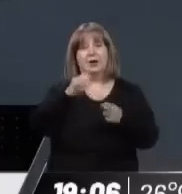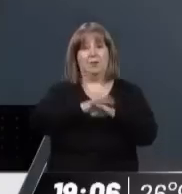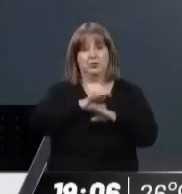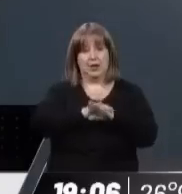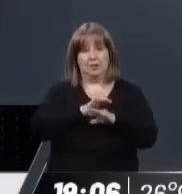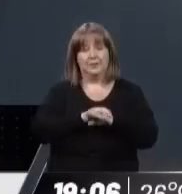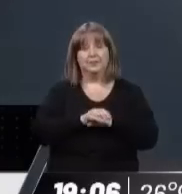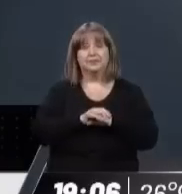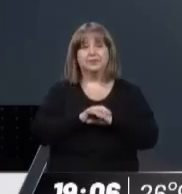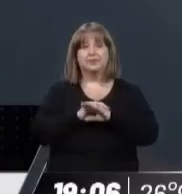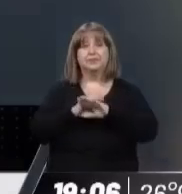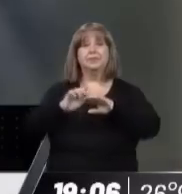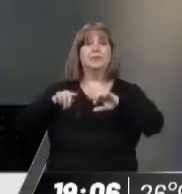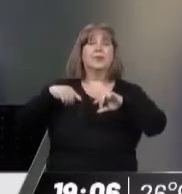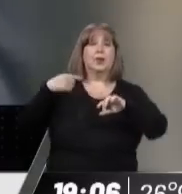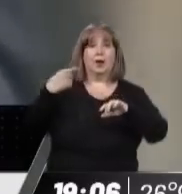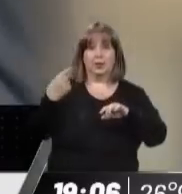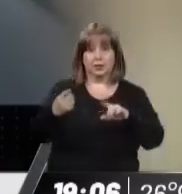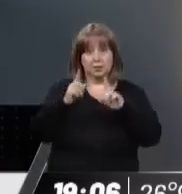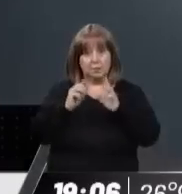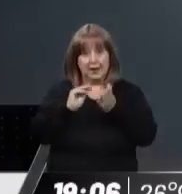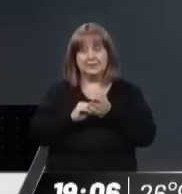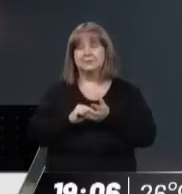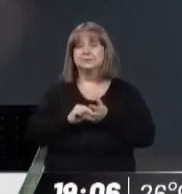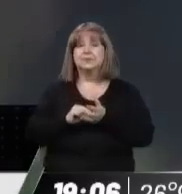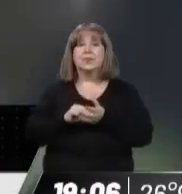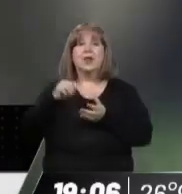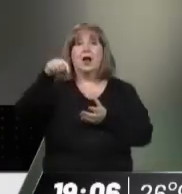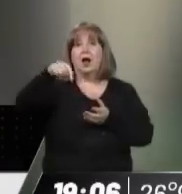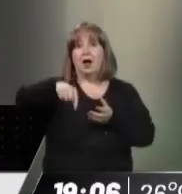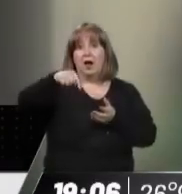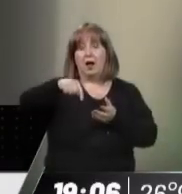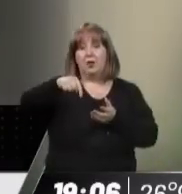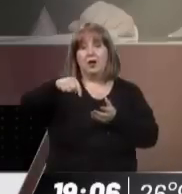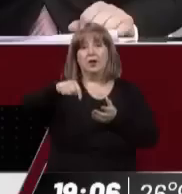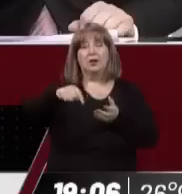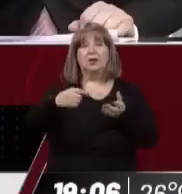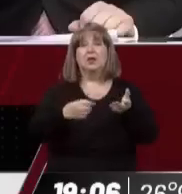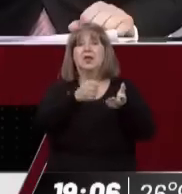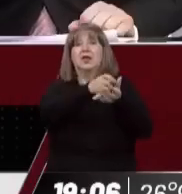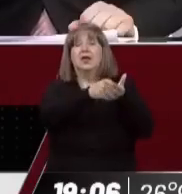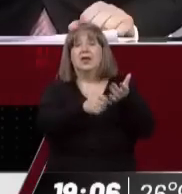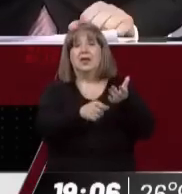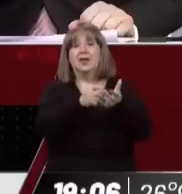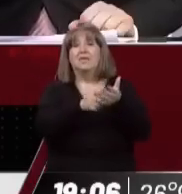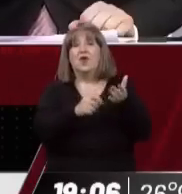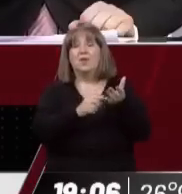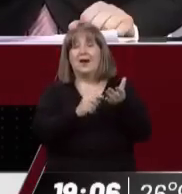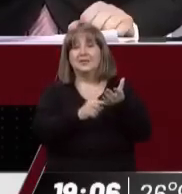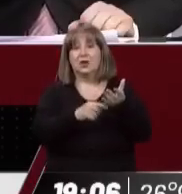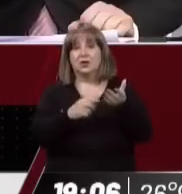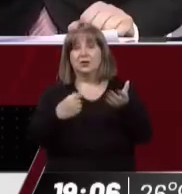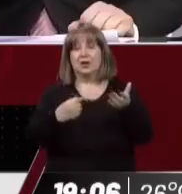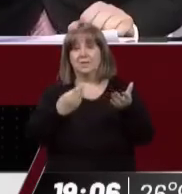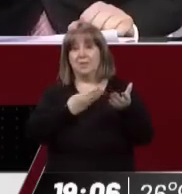celular por otro lado ahora se tiene que tener en cuenta qué información quedó lo que dicen los investigadores